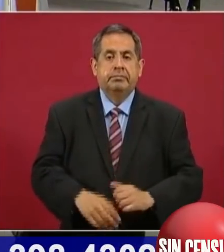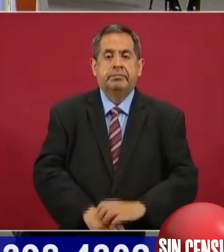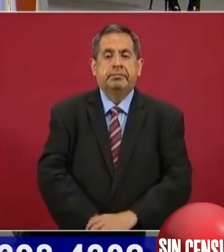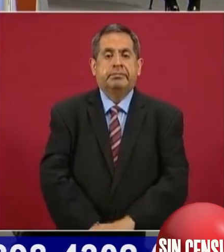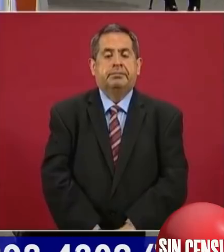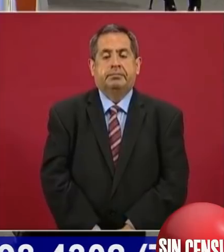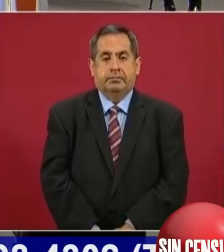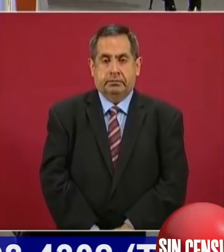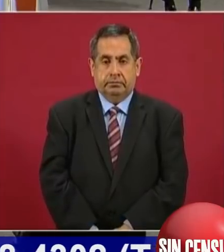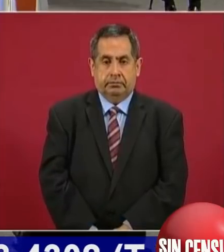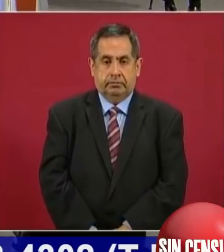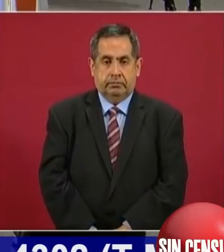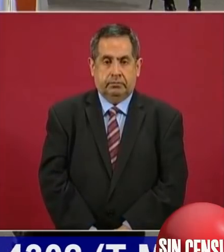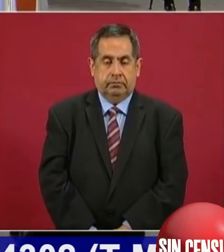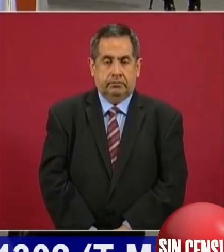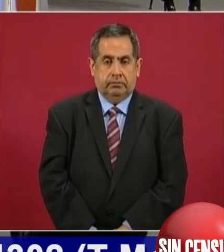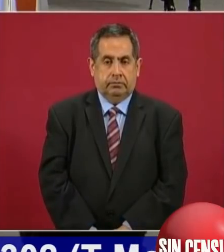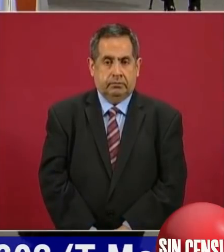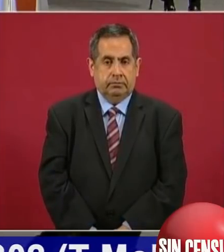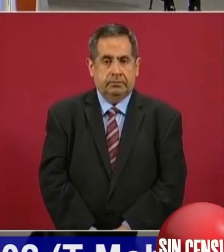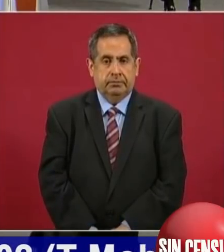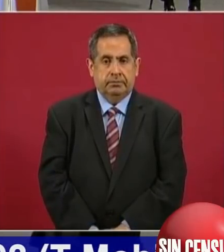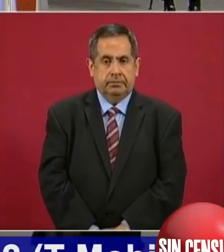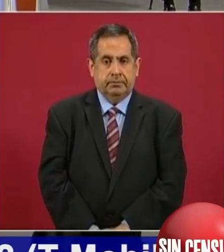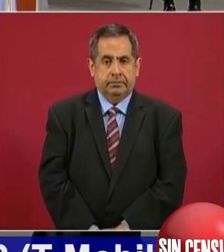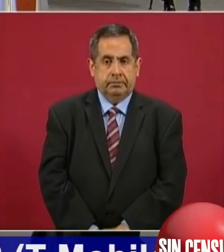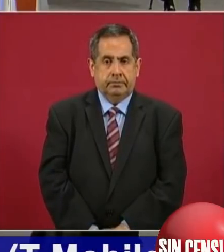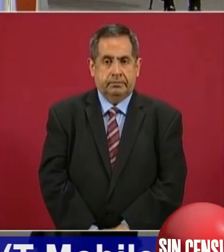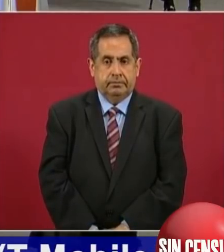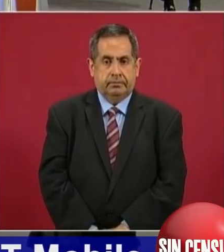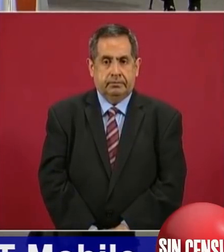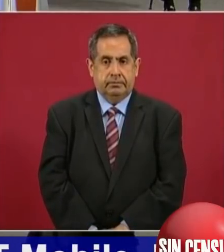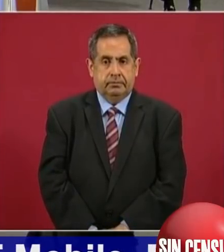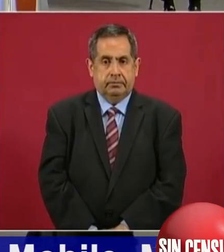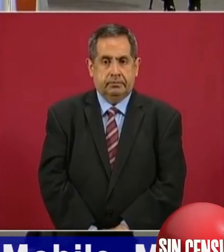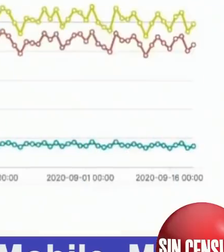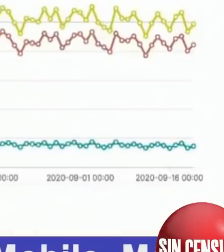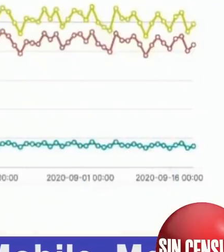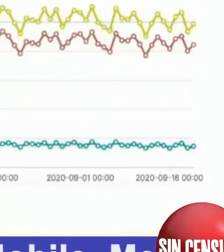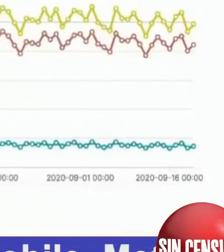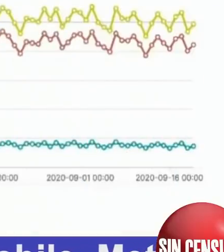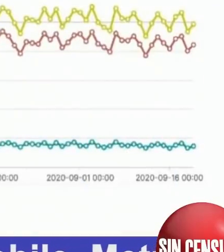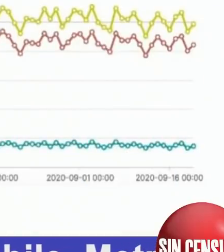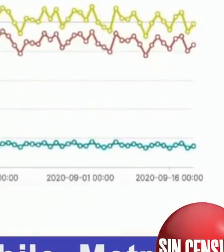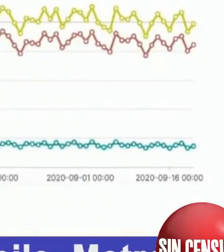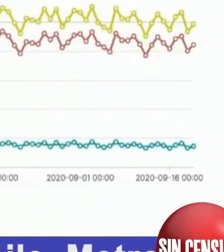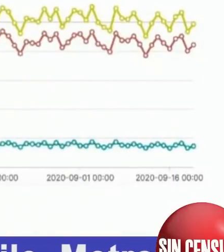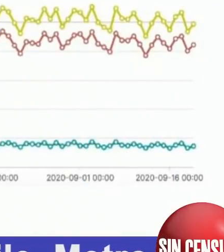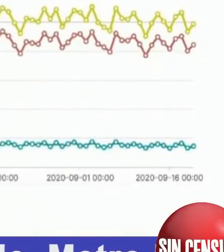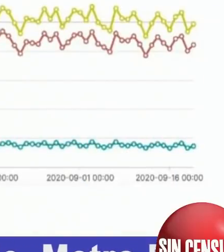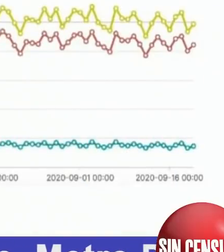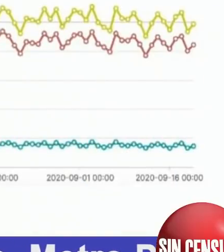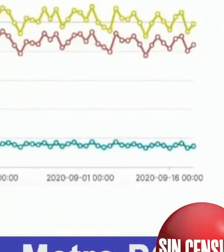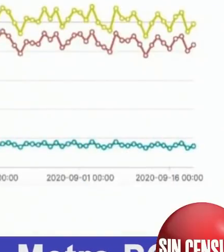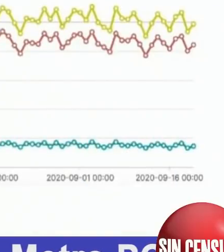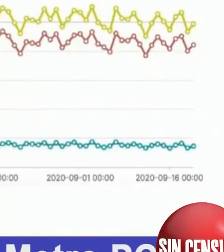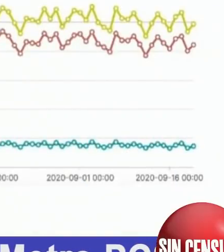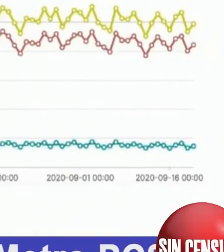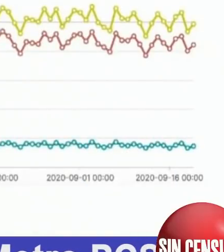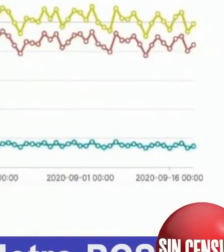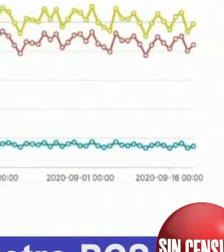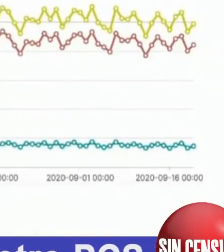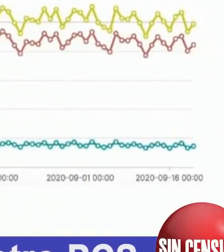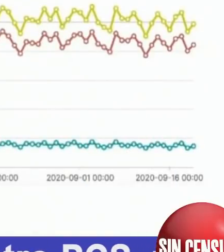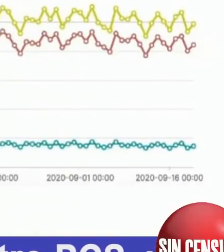siguiente. El patrón de ocupación hospitalaria, aunque ha sido lento, pero desde la segunda quincena de mayo se encuentra